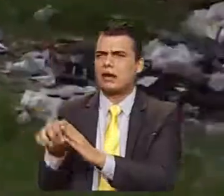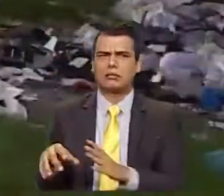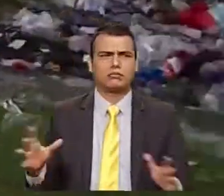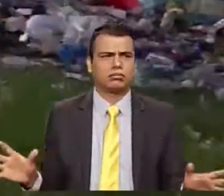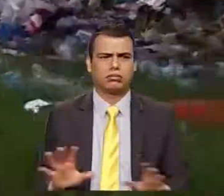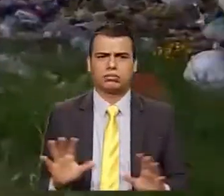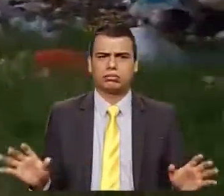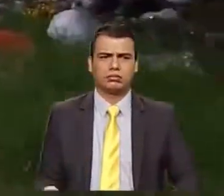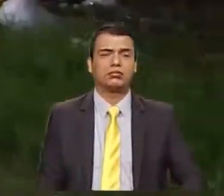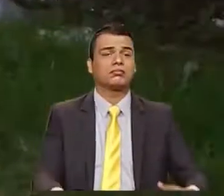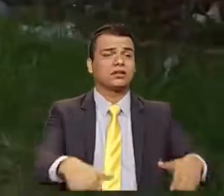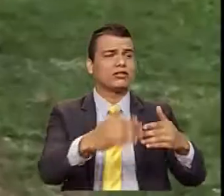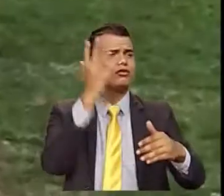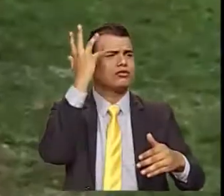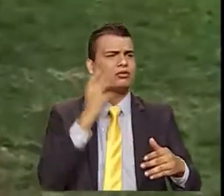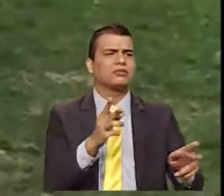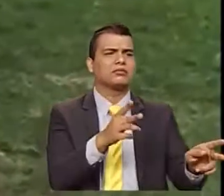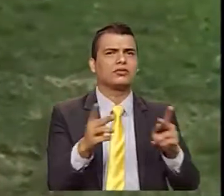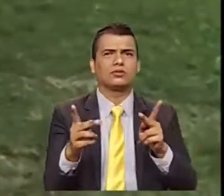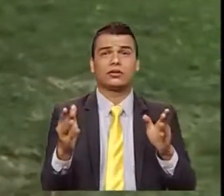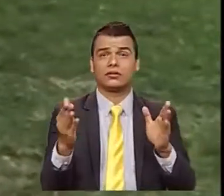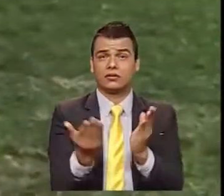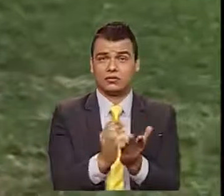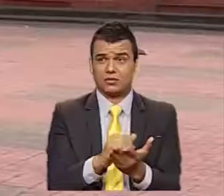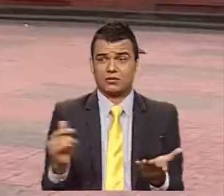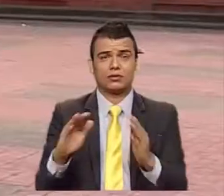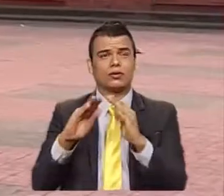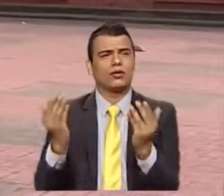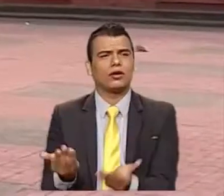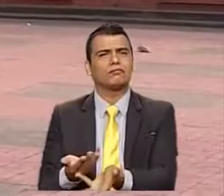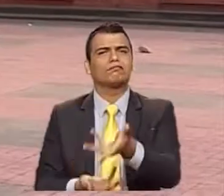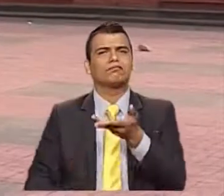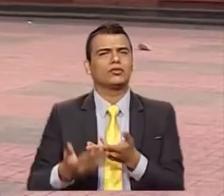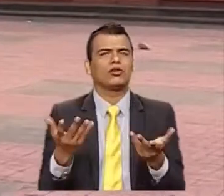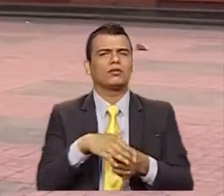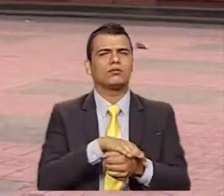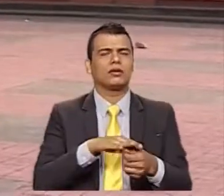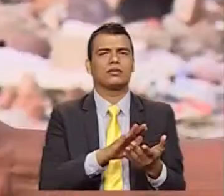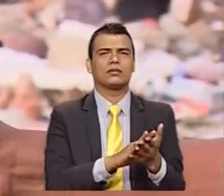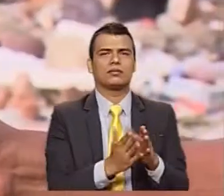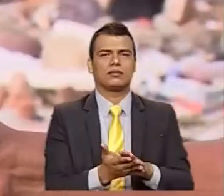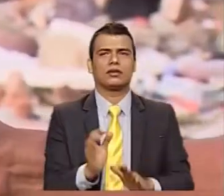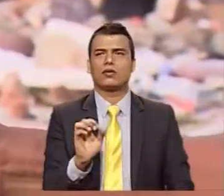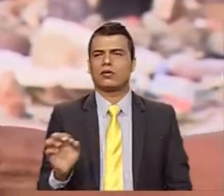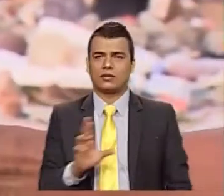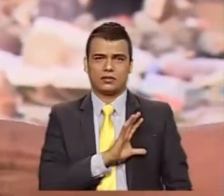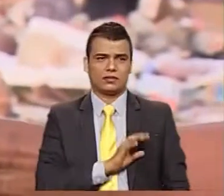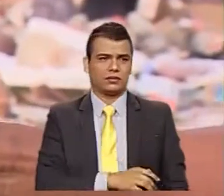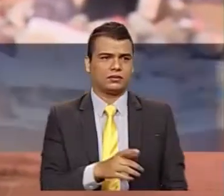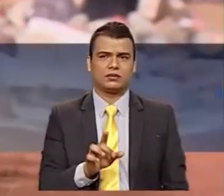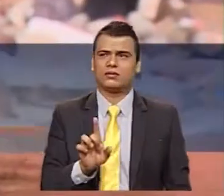esta es la calle por la que a diario tienen que transitar los miles de estudiantes del colegio compartir en el barrio de ese pase en el oriente de cali se afecta al pasar